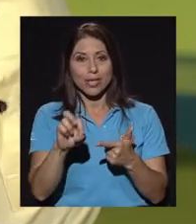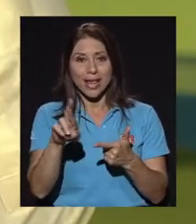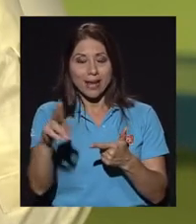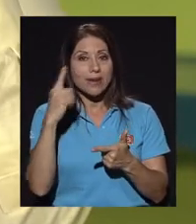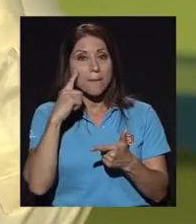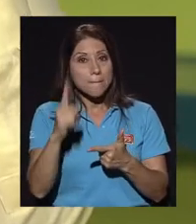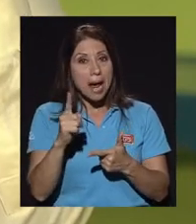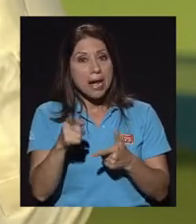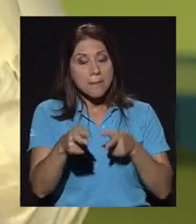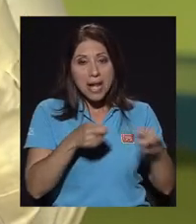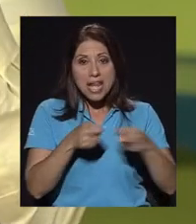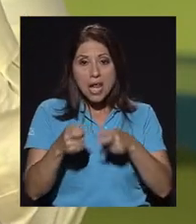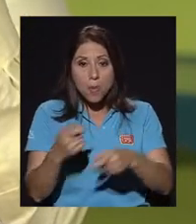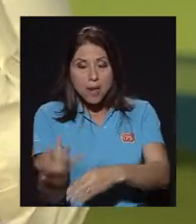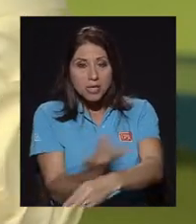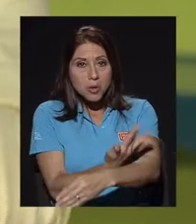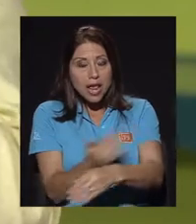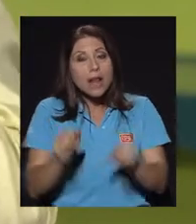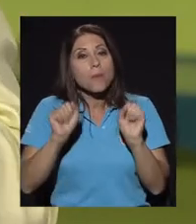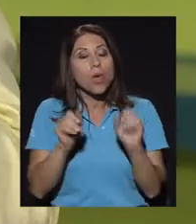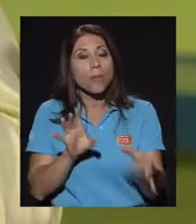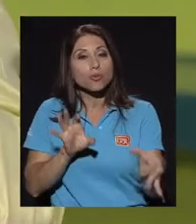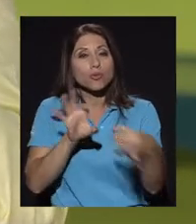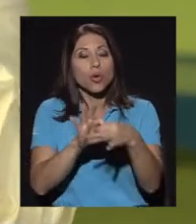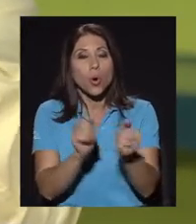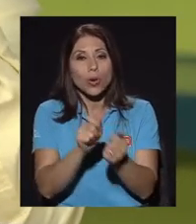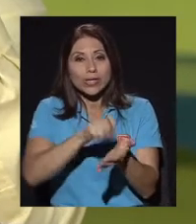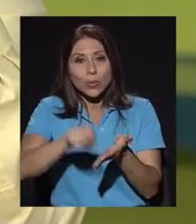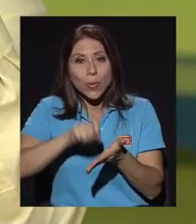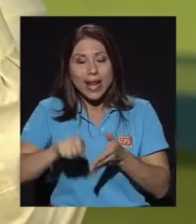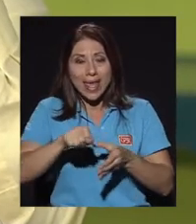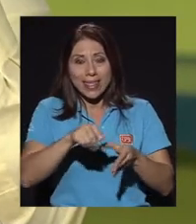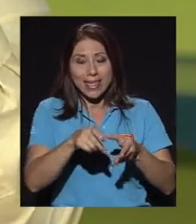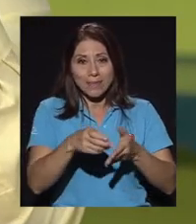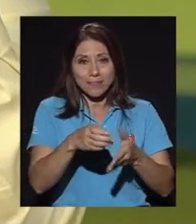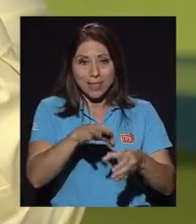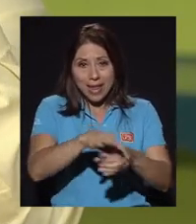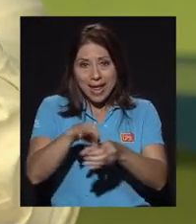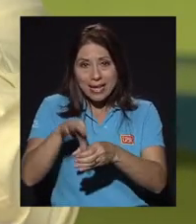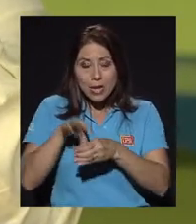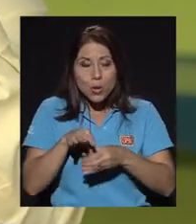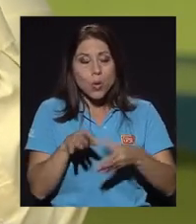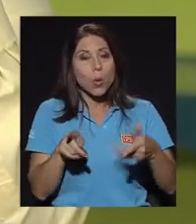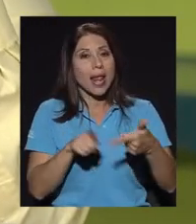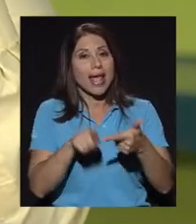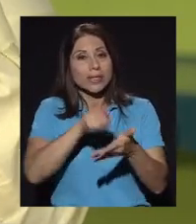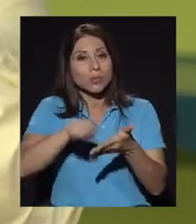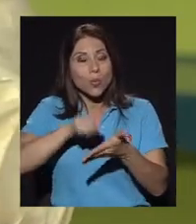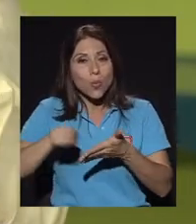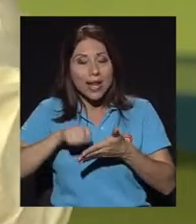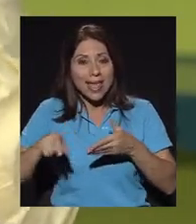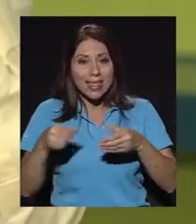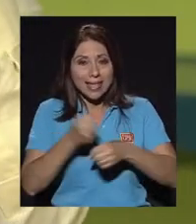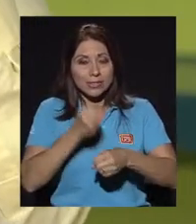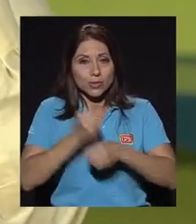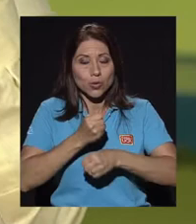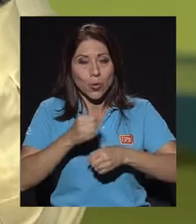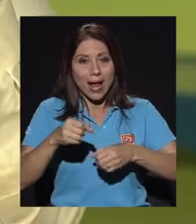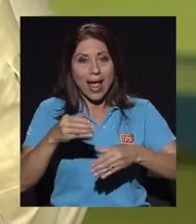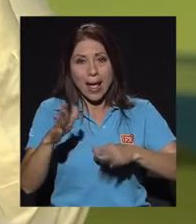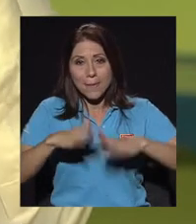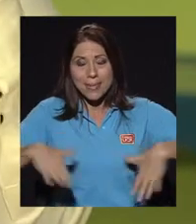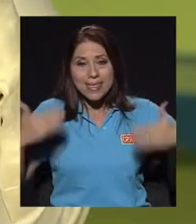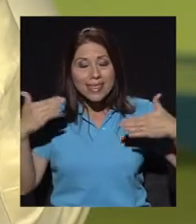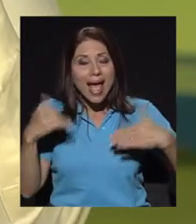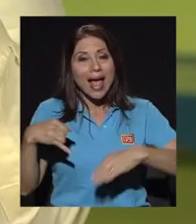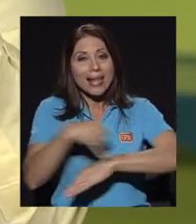silvopastorial. Podemos lograr sinergias con la Escuela de Economía Agrícola, podemos lograr sinergias con la Escuela de Gestión Ambiental, Ingeniería Ambiental en el Tecnológico,